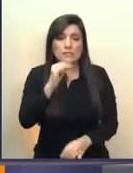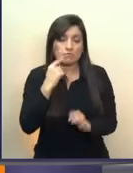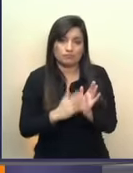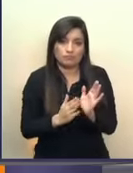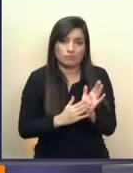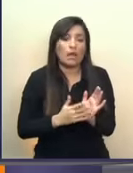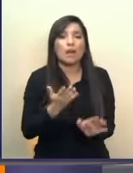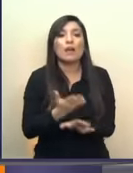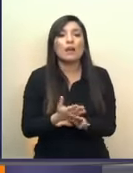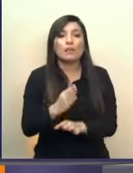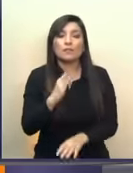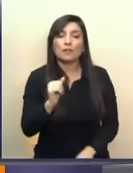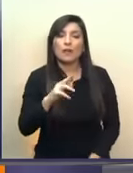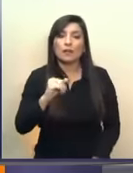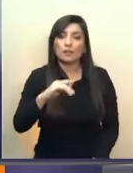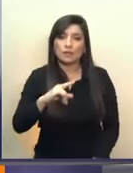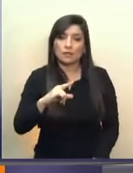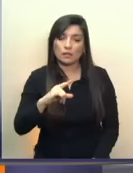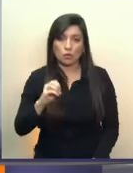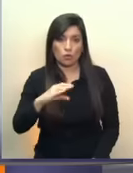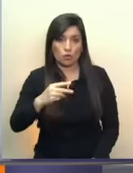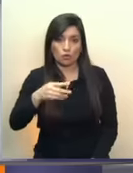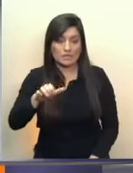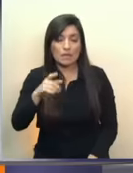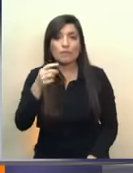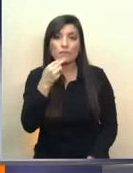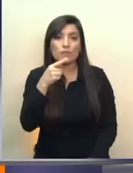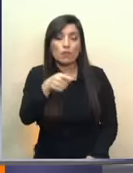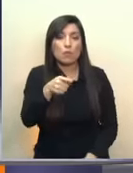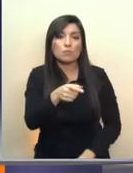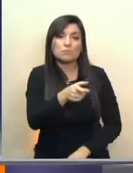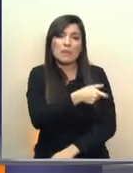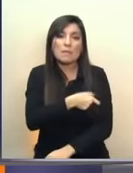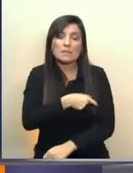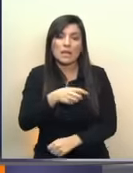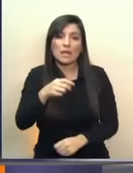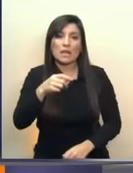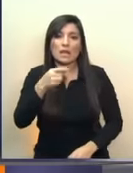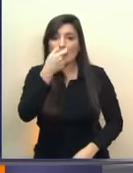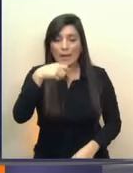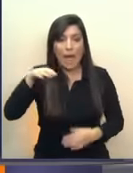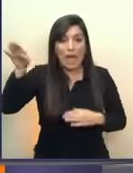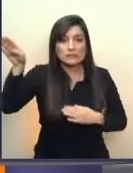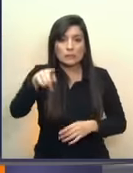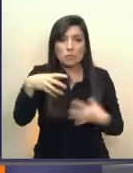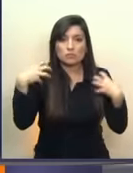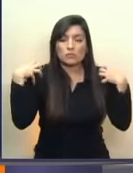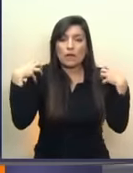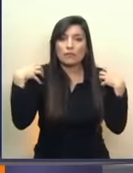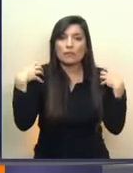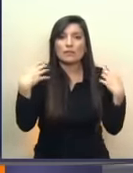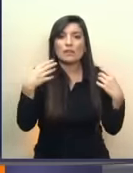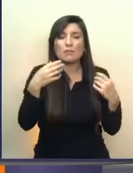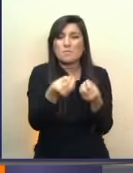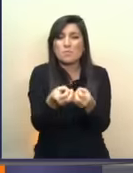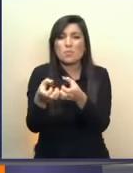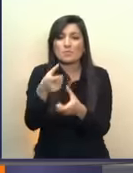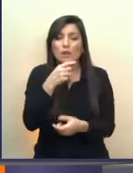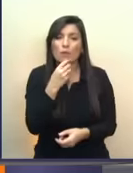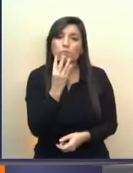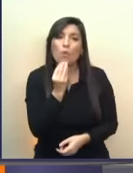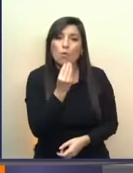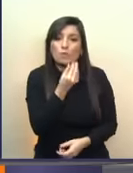vivió Erich Priebke, capitán nazi que fue acusado de ser responsable de la muerte de cientos de judíos.